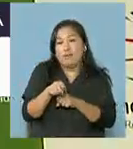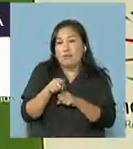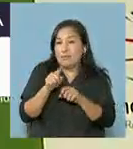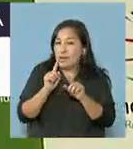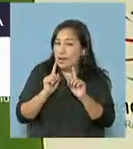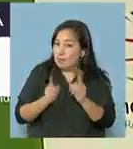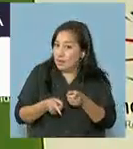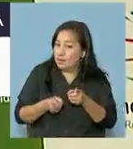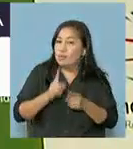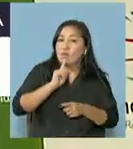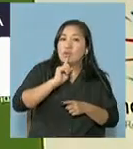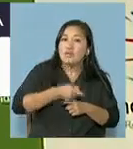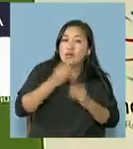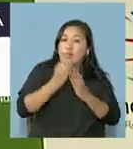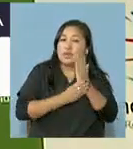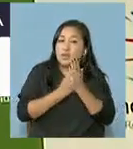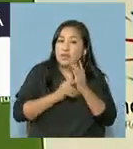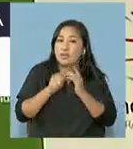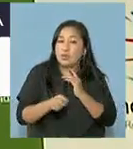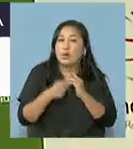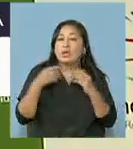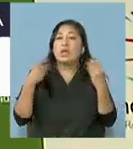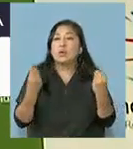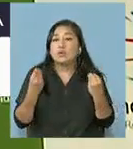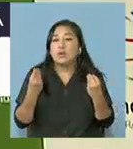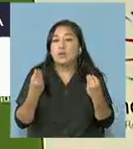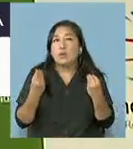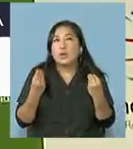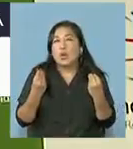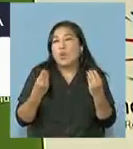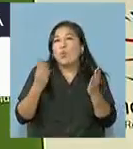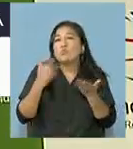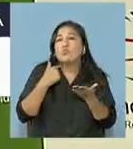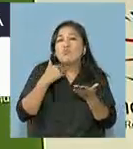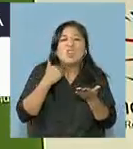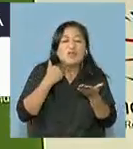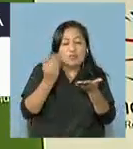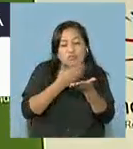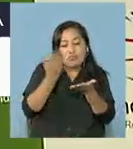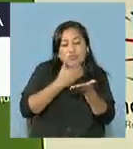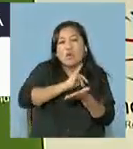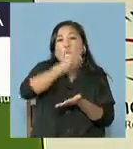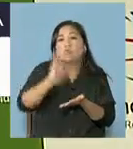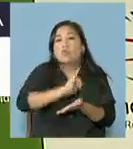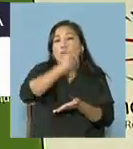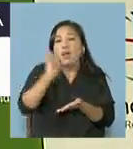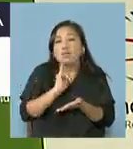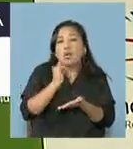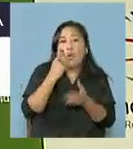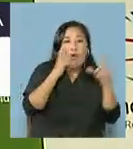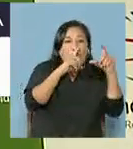más, hemos tomado una decisión desde el Ministerio y vamos a hacer un pequeño, no sé si llamarlo libro, catálogo, folleto, con toda la